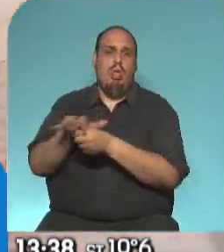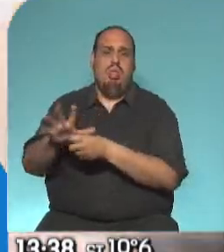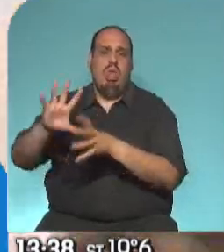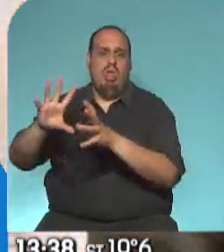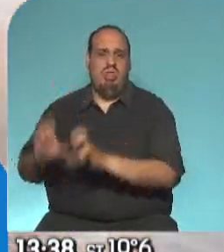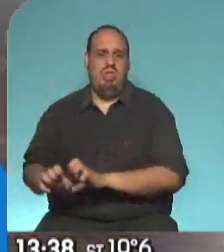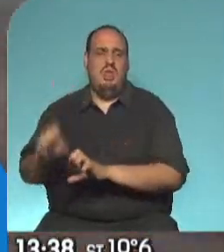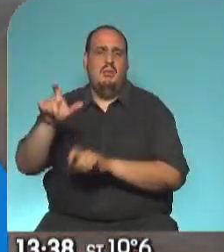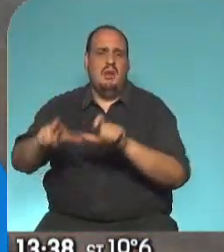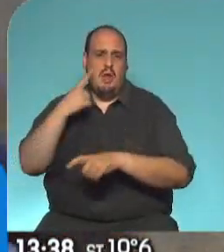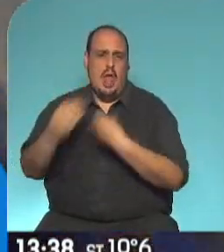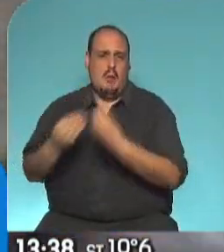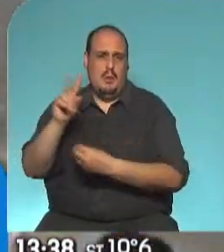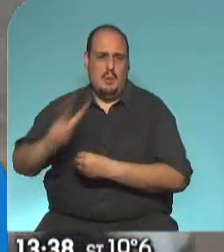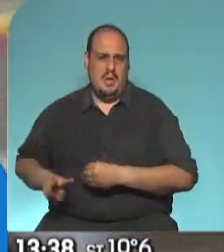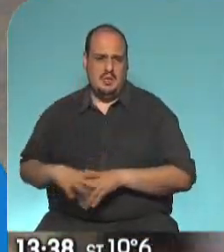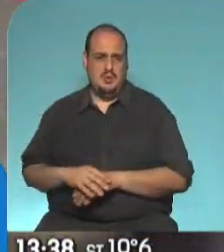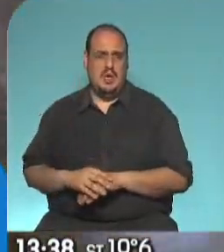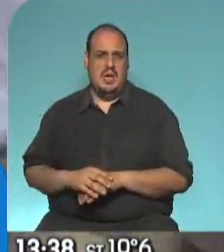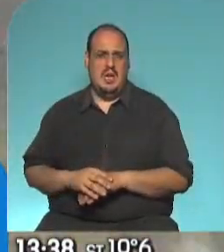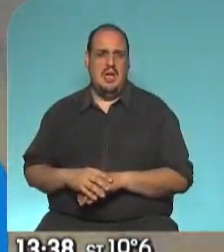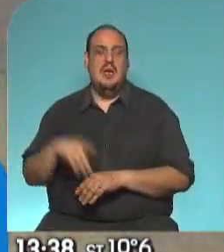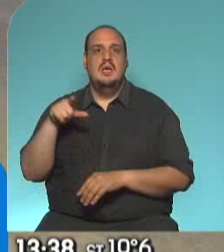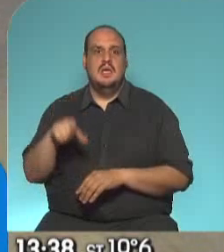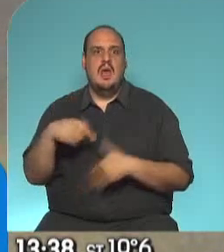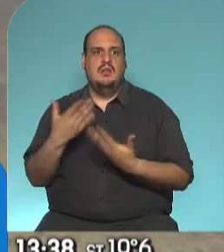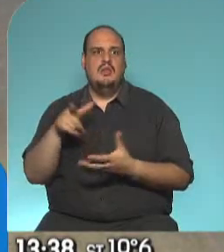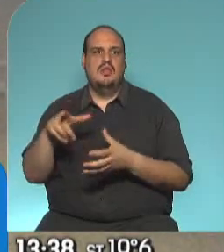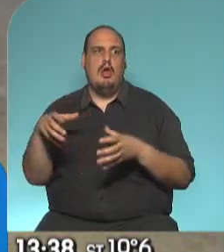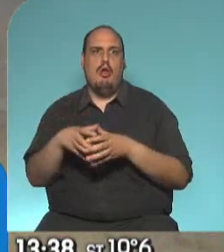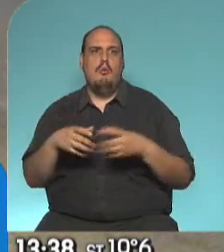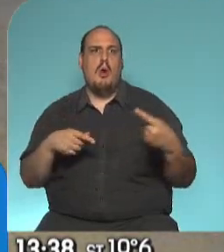vida de los venezolanos y no quieren a aquellos sectores de